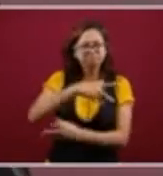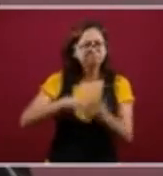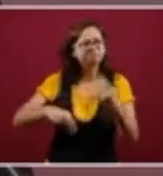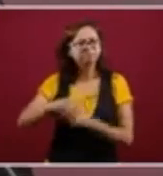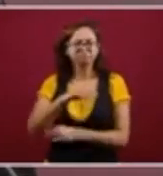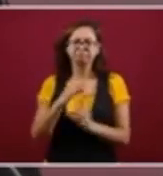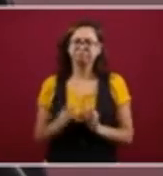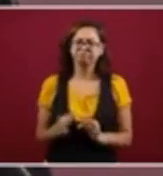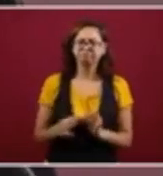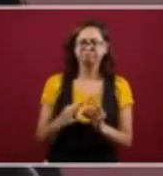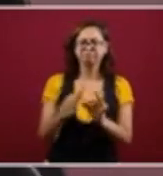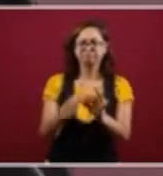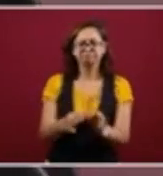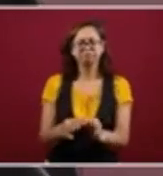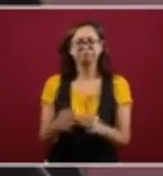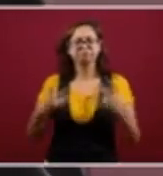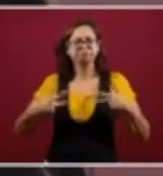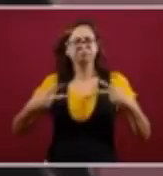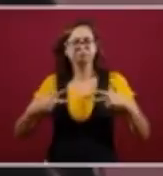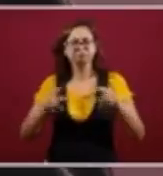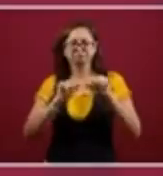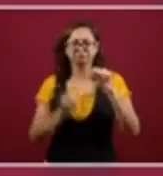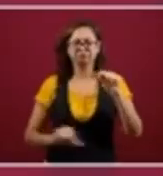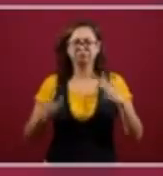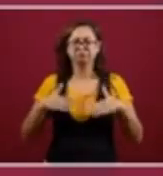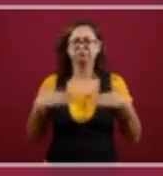económico, hay confianza en México.